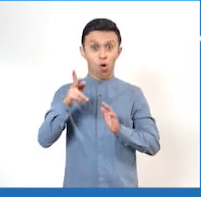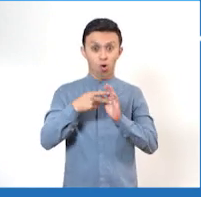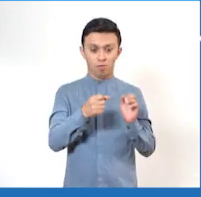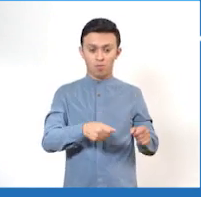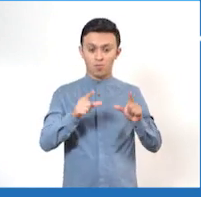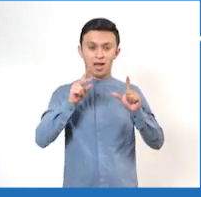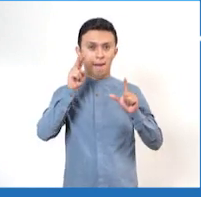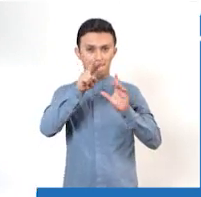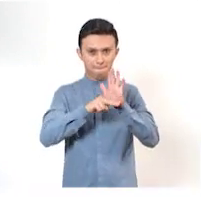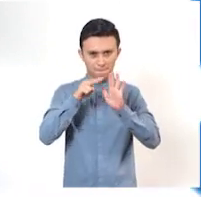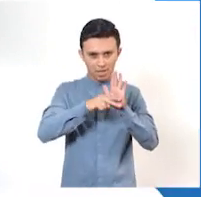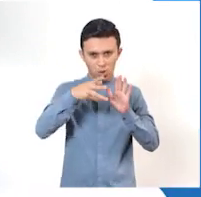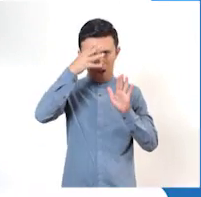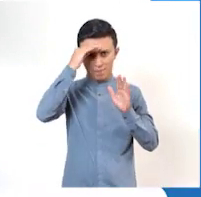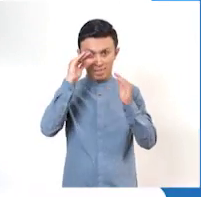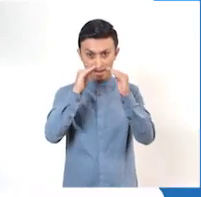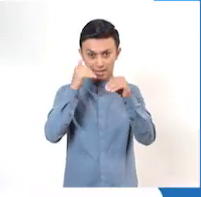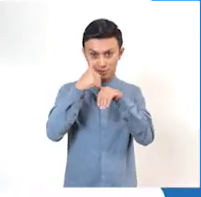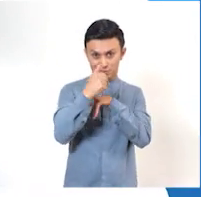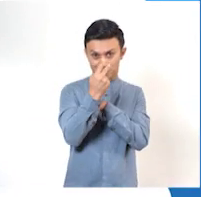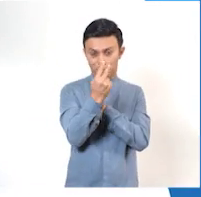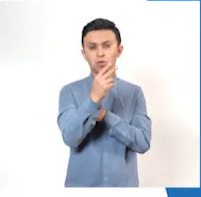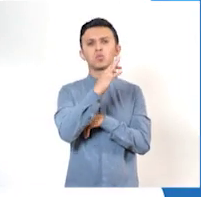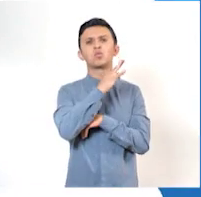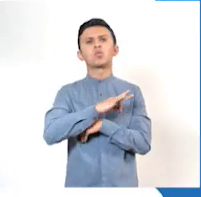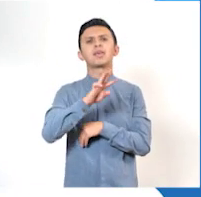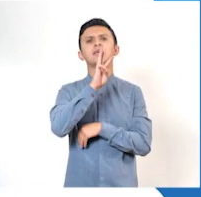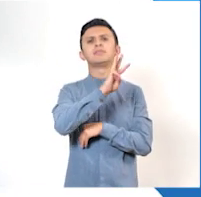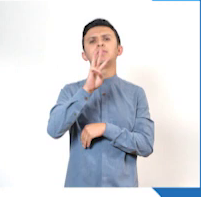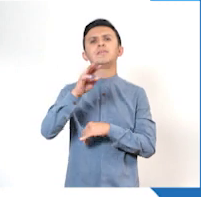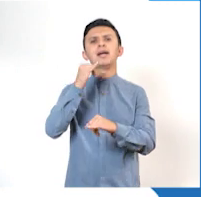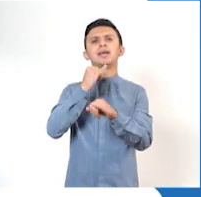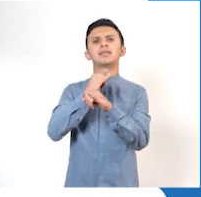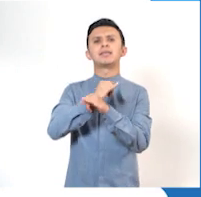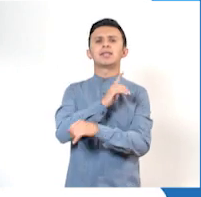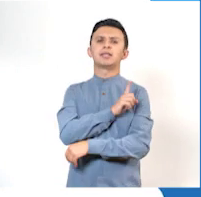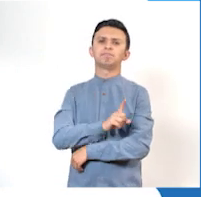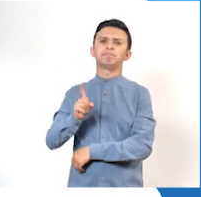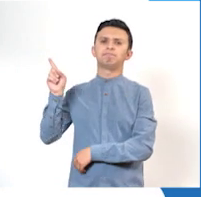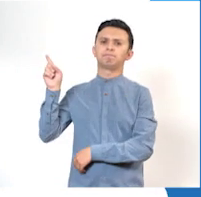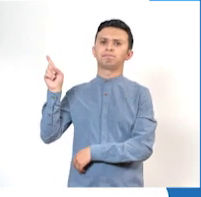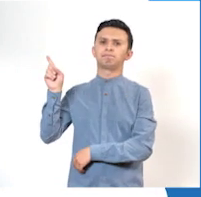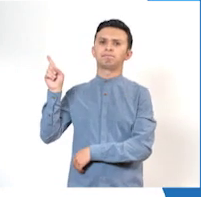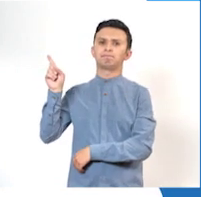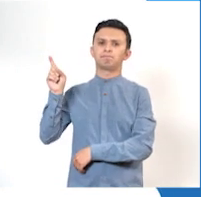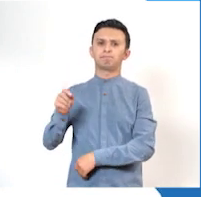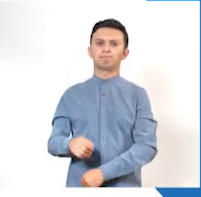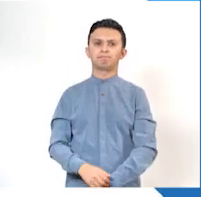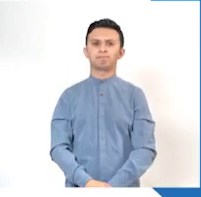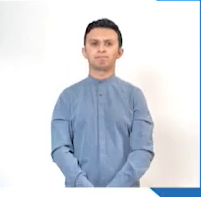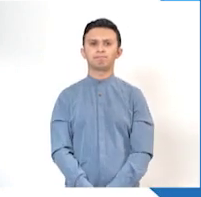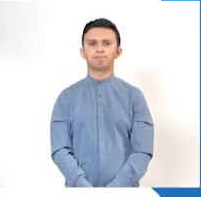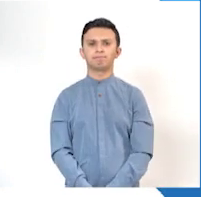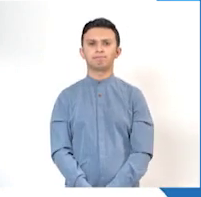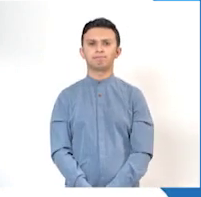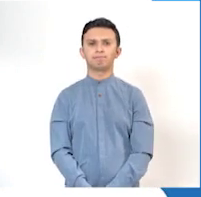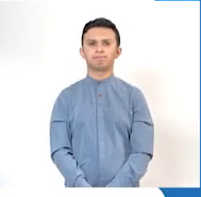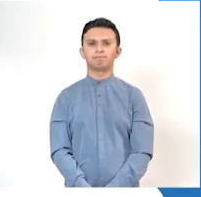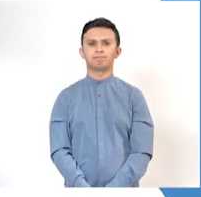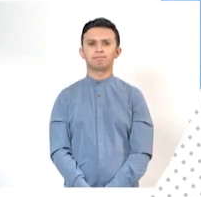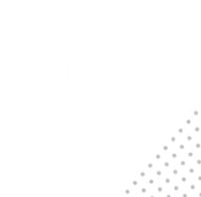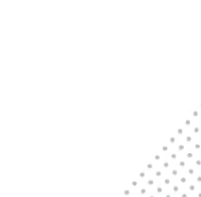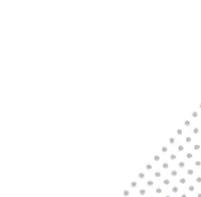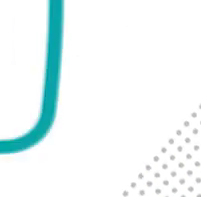conalitech.sep.gov.mx. Si quieres volver a ver los programas Aprende en Casa 2, los puedes encontrar en la siguiente liga: